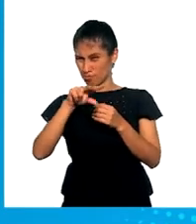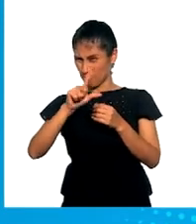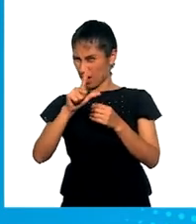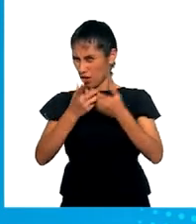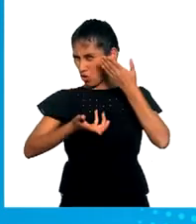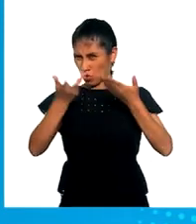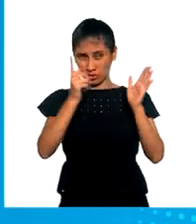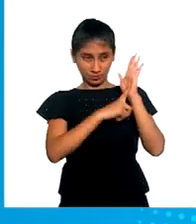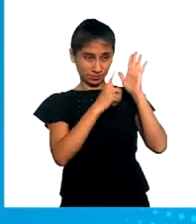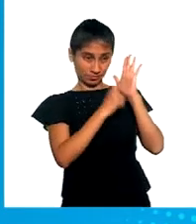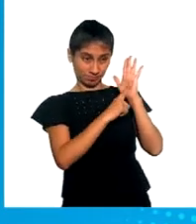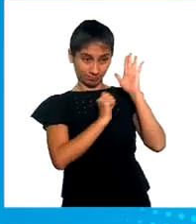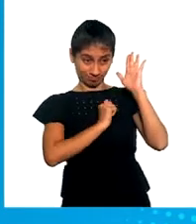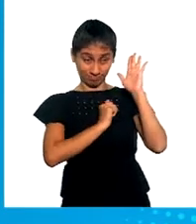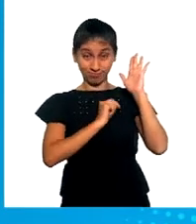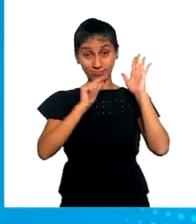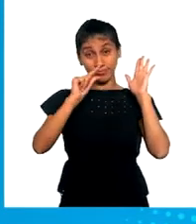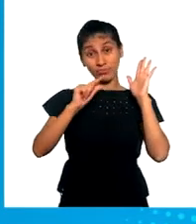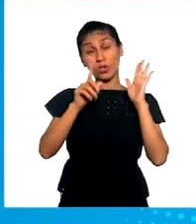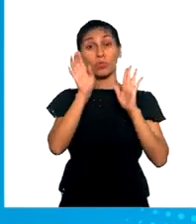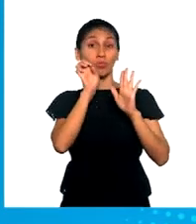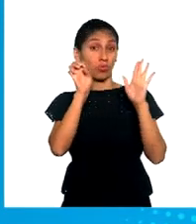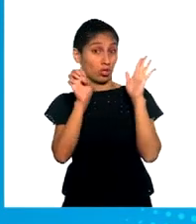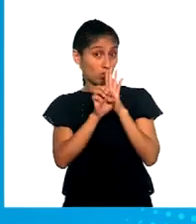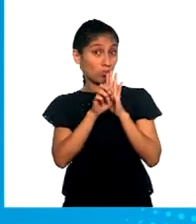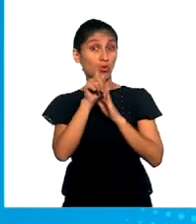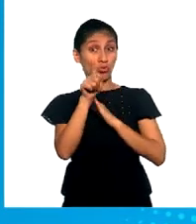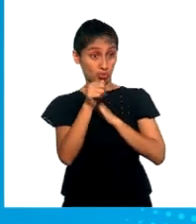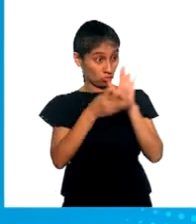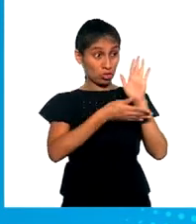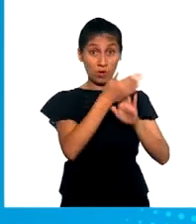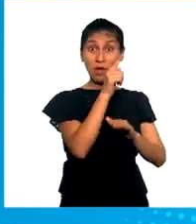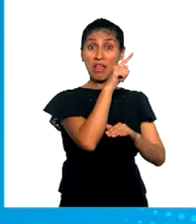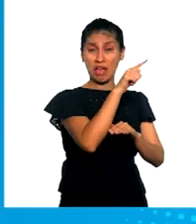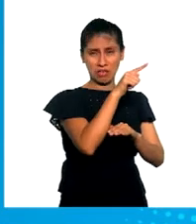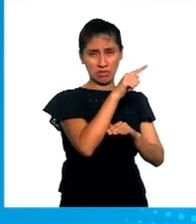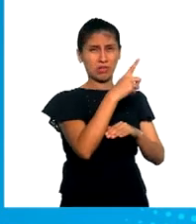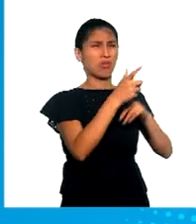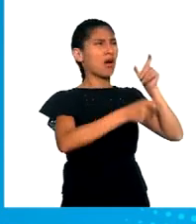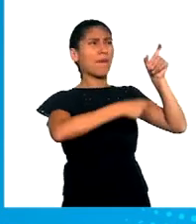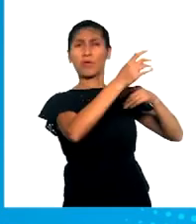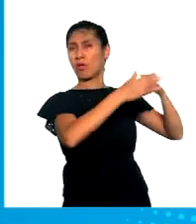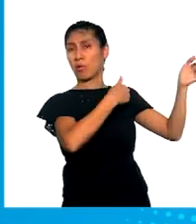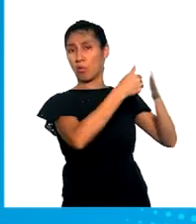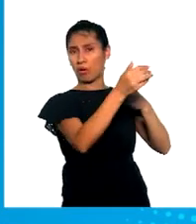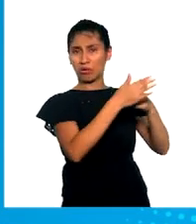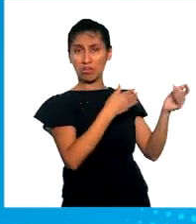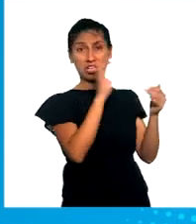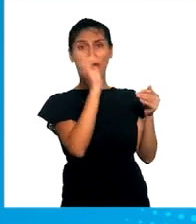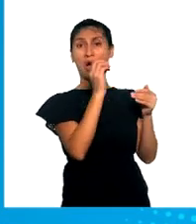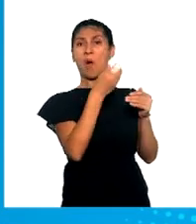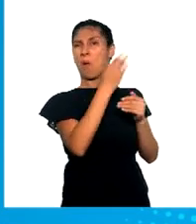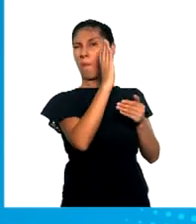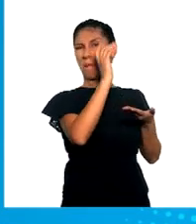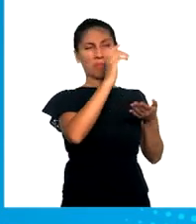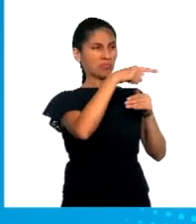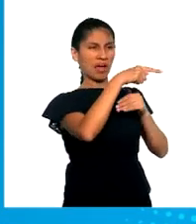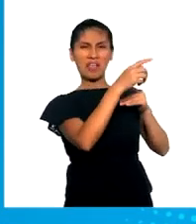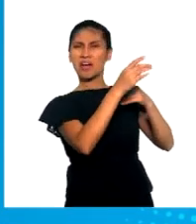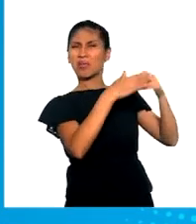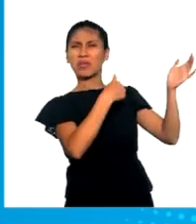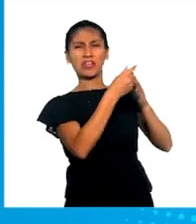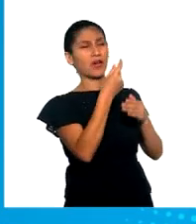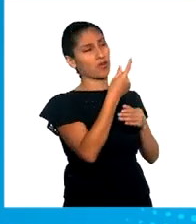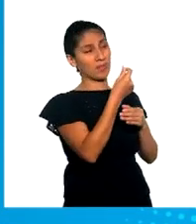ejemplo la seguridad ante posibles robos también bajo ciertas modalidades de cuentas bancarias el ahorro en banco podría